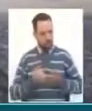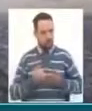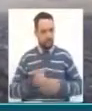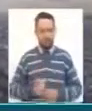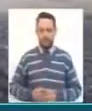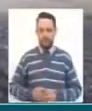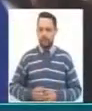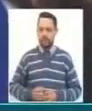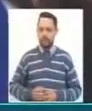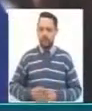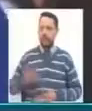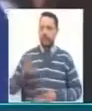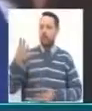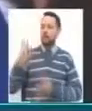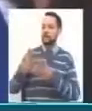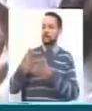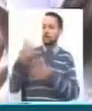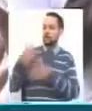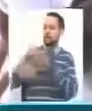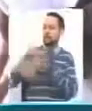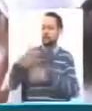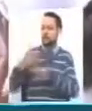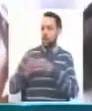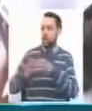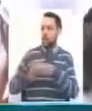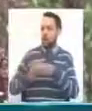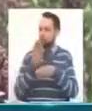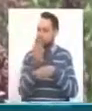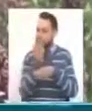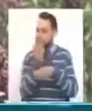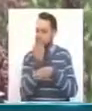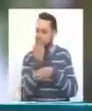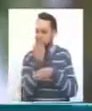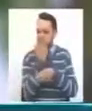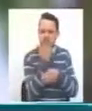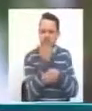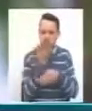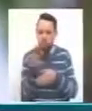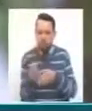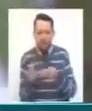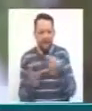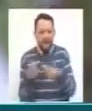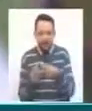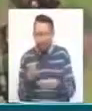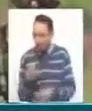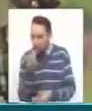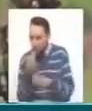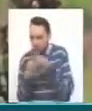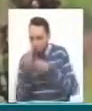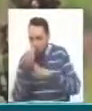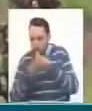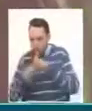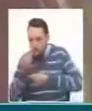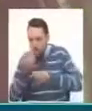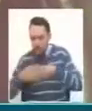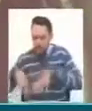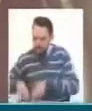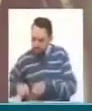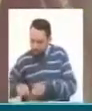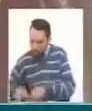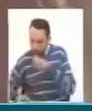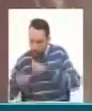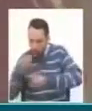Hace más de 4.000 años nuestros indígenas incas y aztecas se alimentaban de una sagrada y ancestral